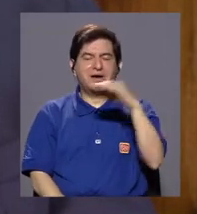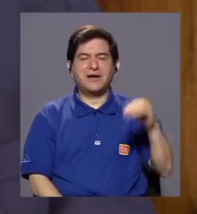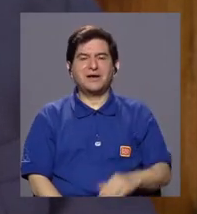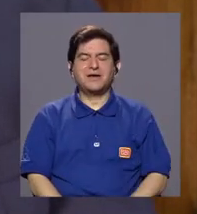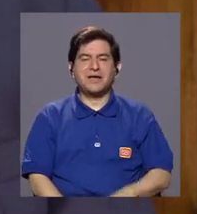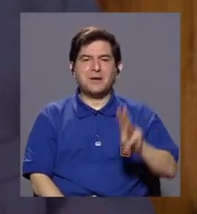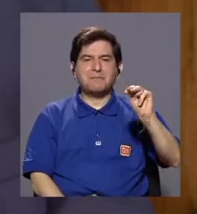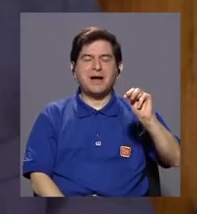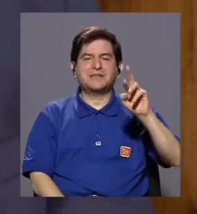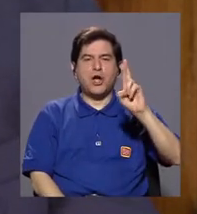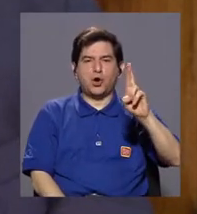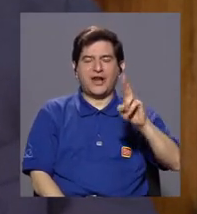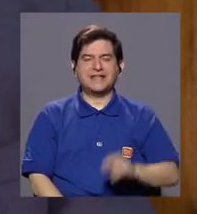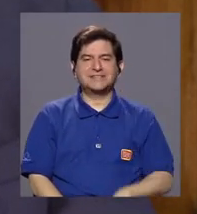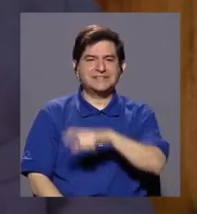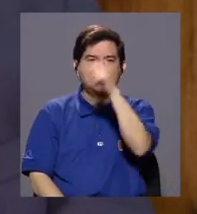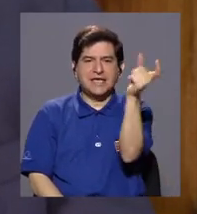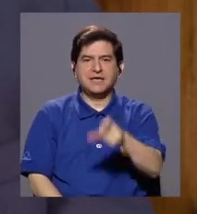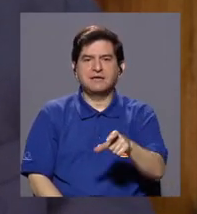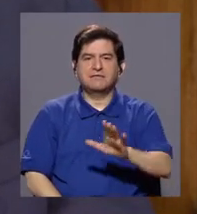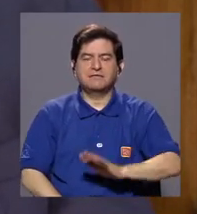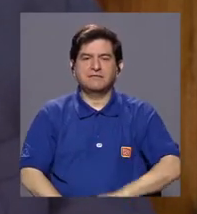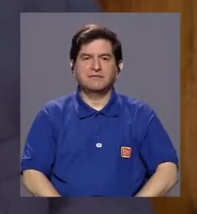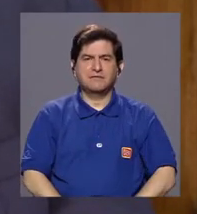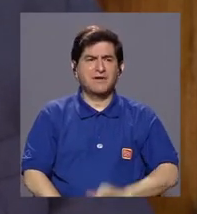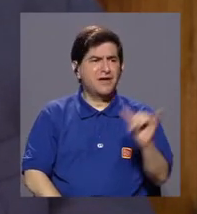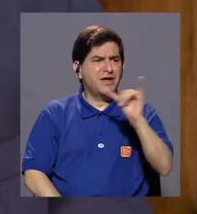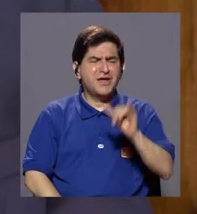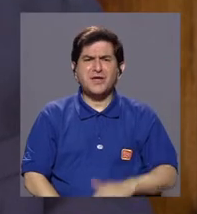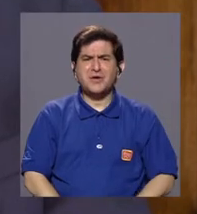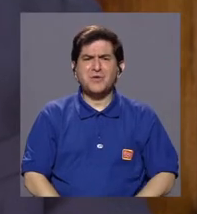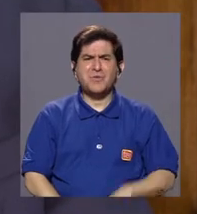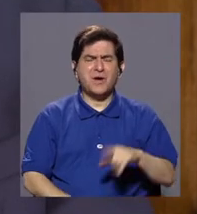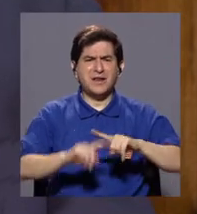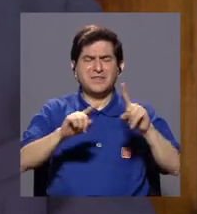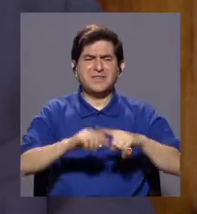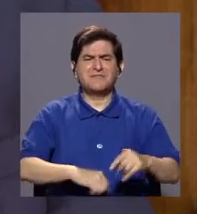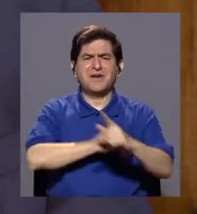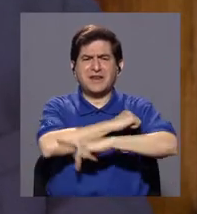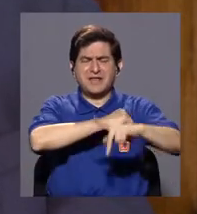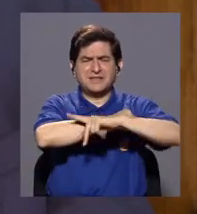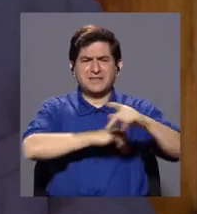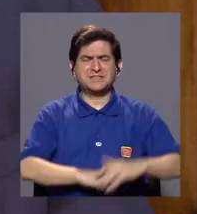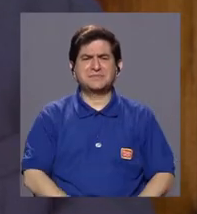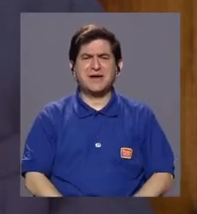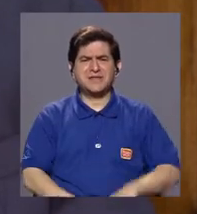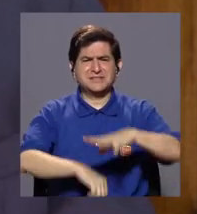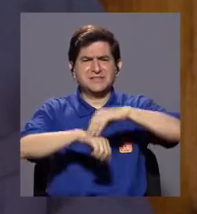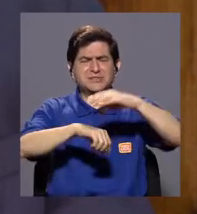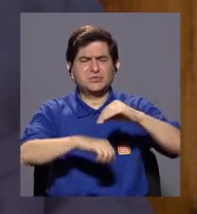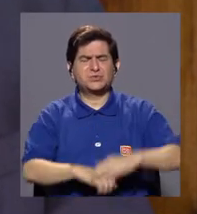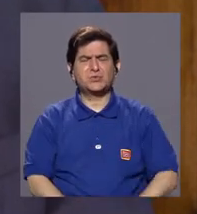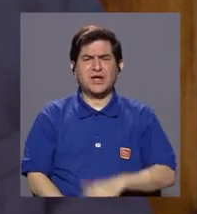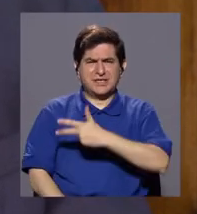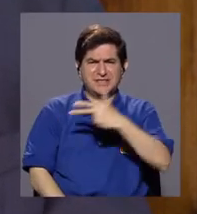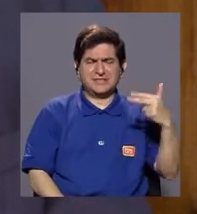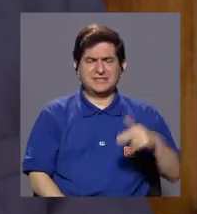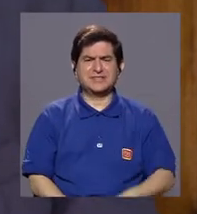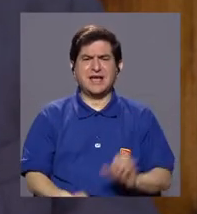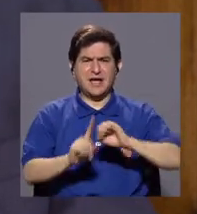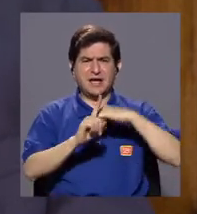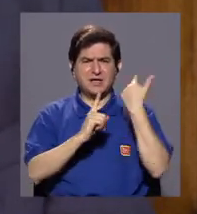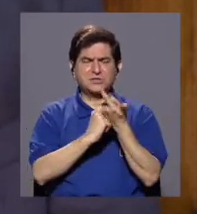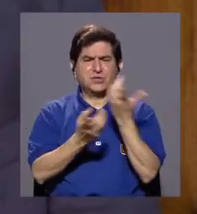a Matteo Renzi en Italia y lo mismo en Escandinavia, es decir, los países escandinavos donde la